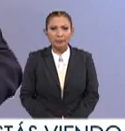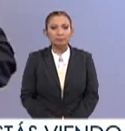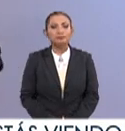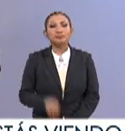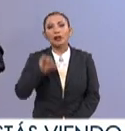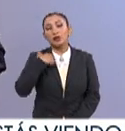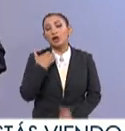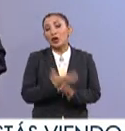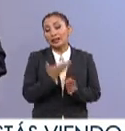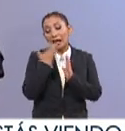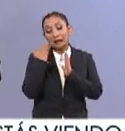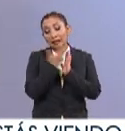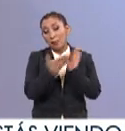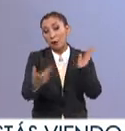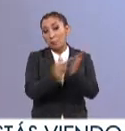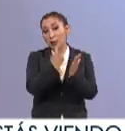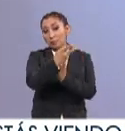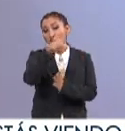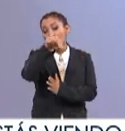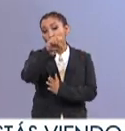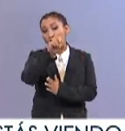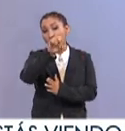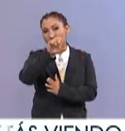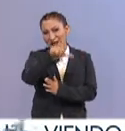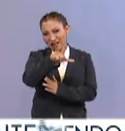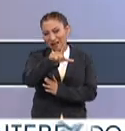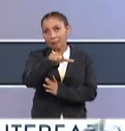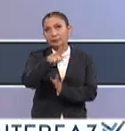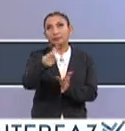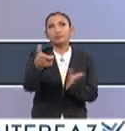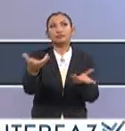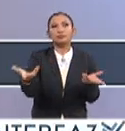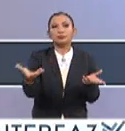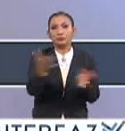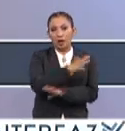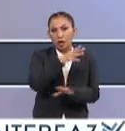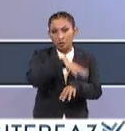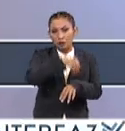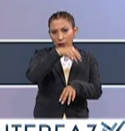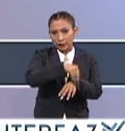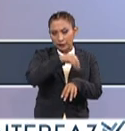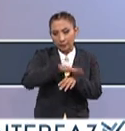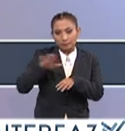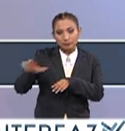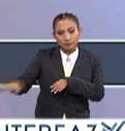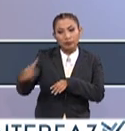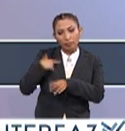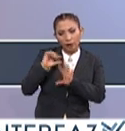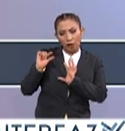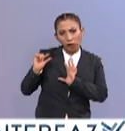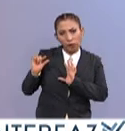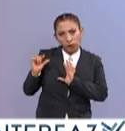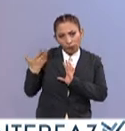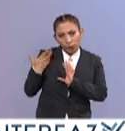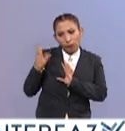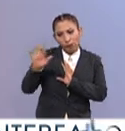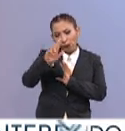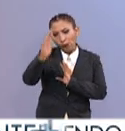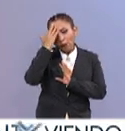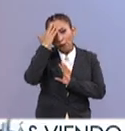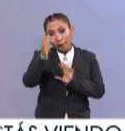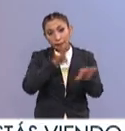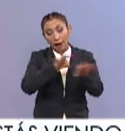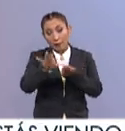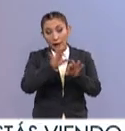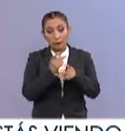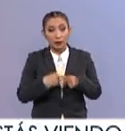Y es temporada de entrega de premios Nobel desde Suecia, así que pues acaba de estar reconociendo el